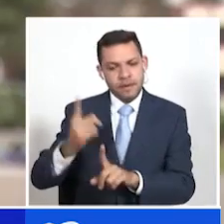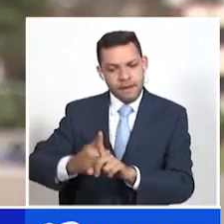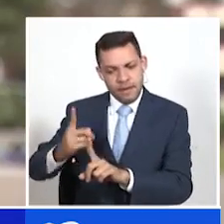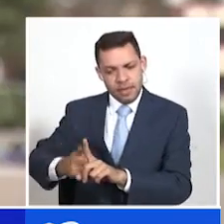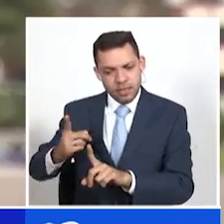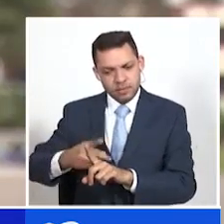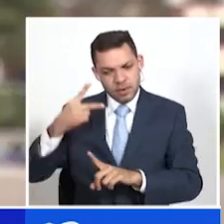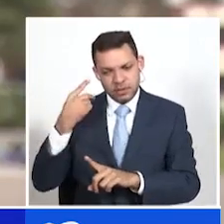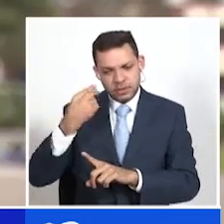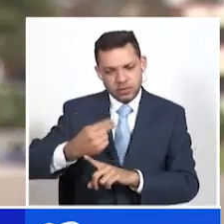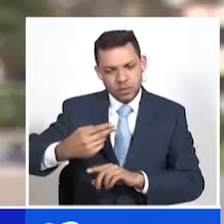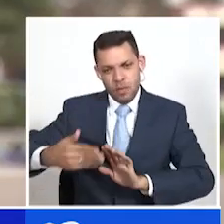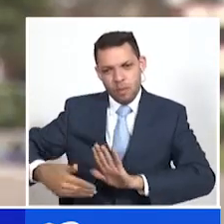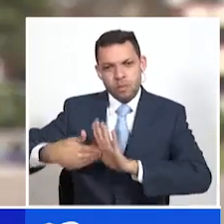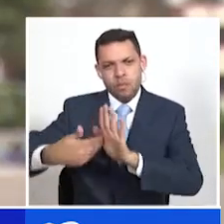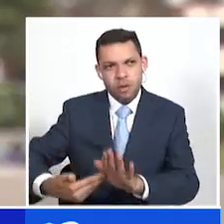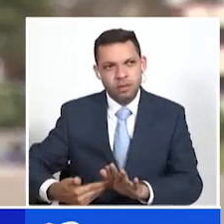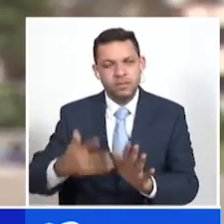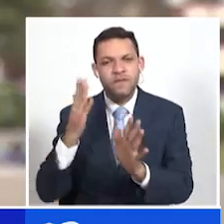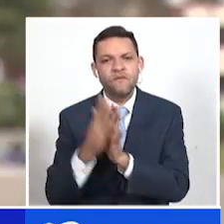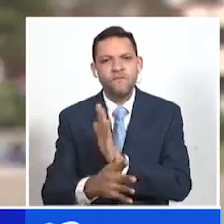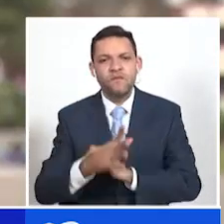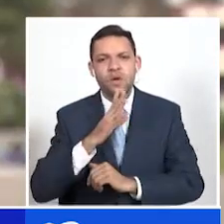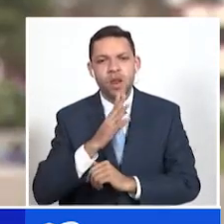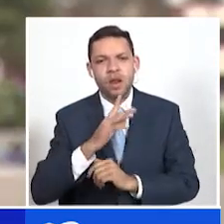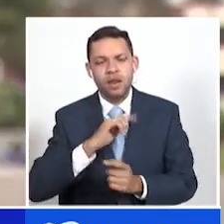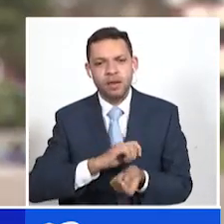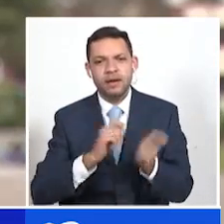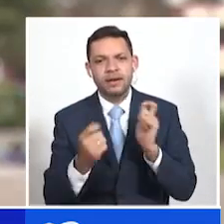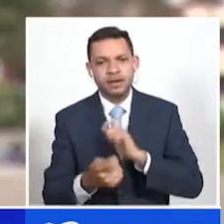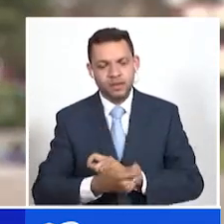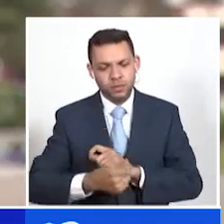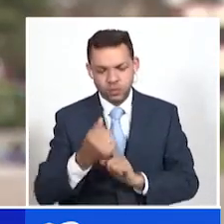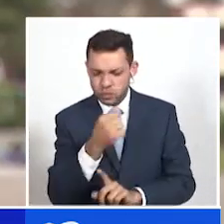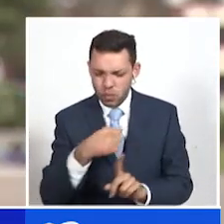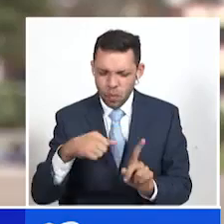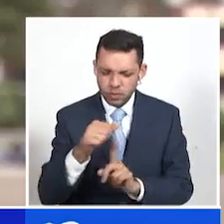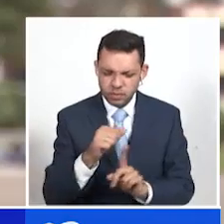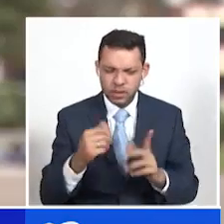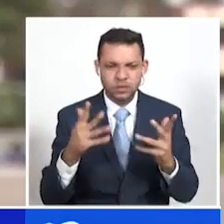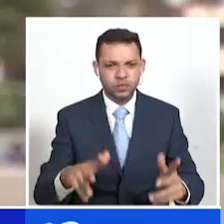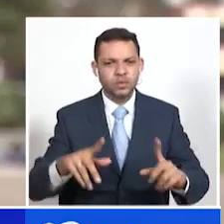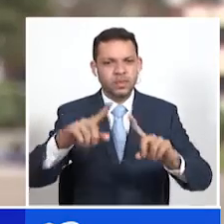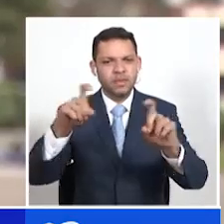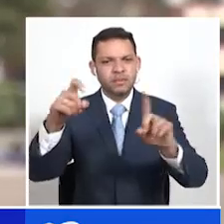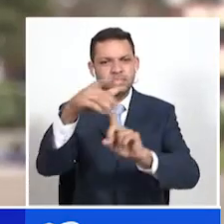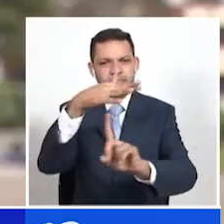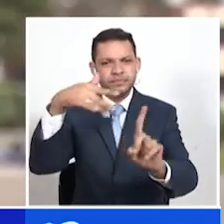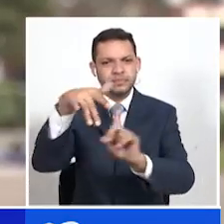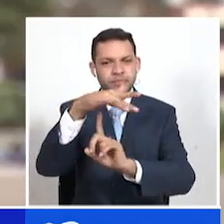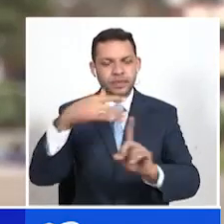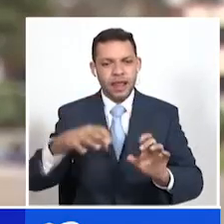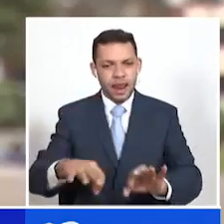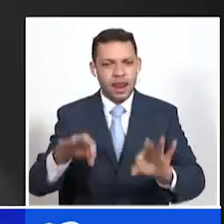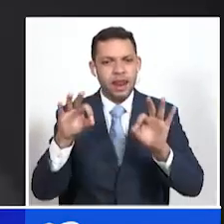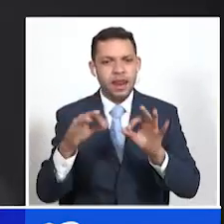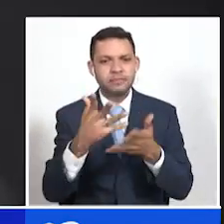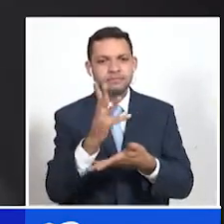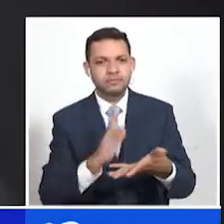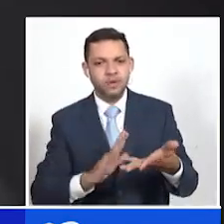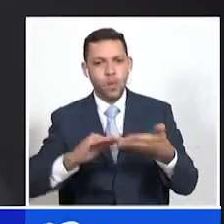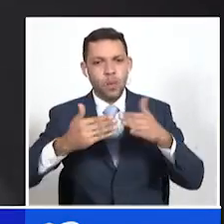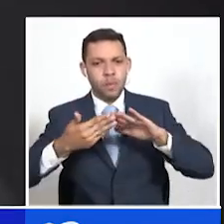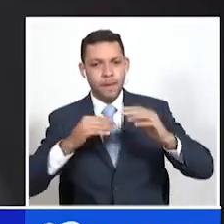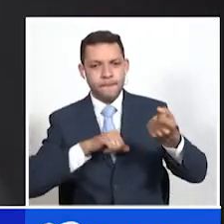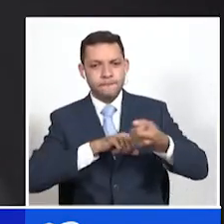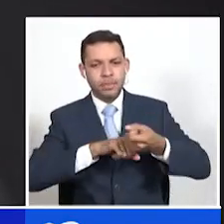están haciendo verdaderos cambios sociales en sus entornos y están mejorando la calidad de vida de sus comunidades. Esta